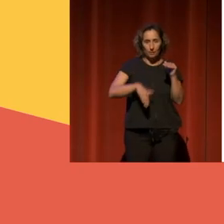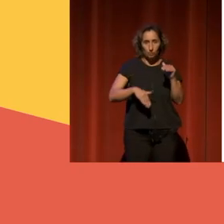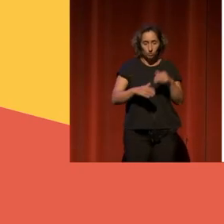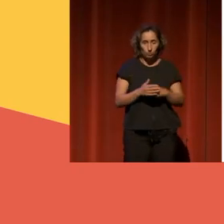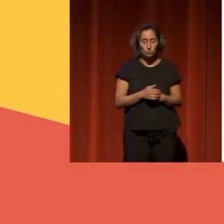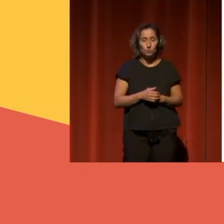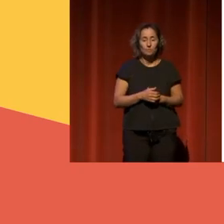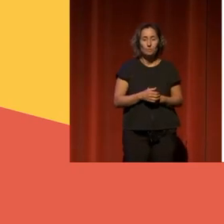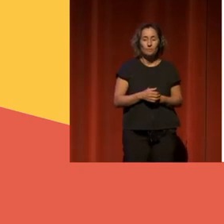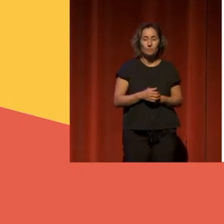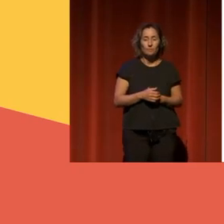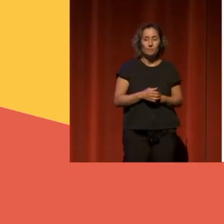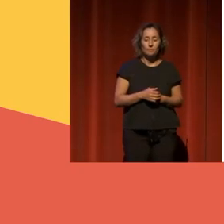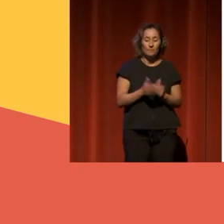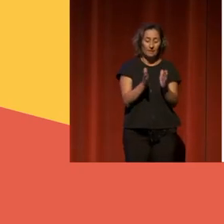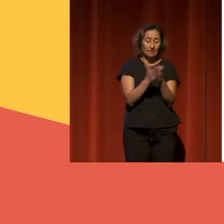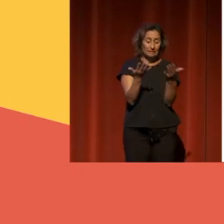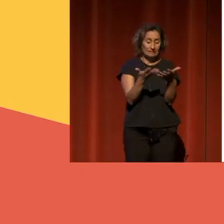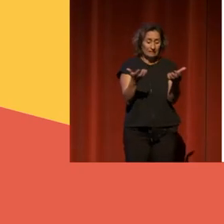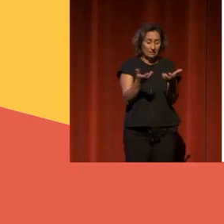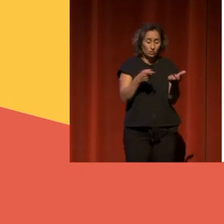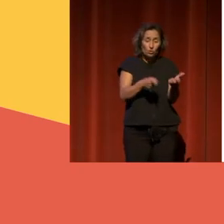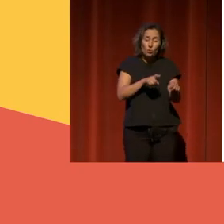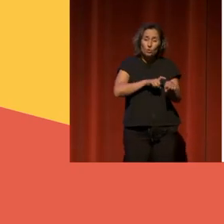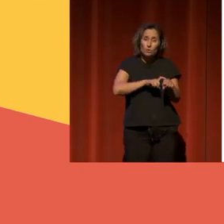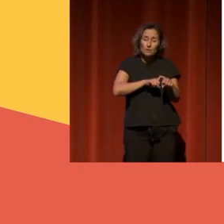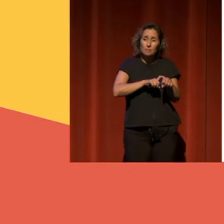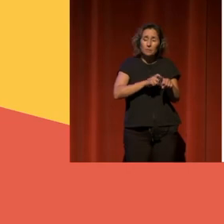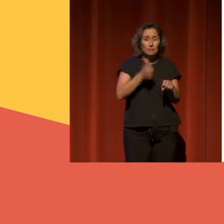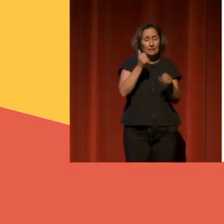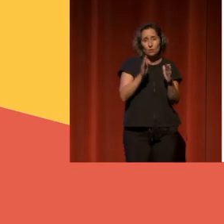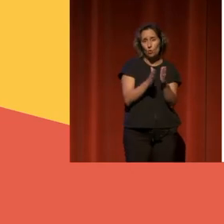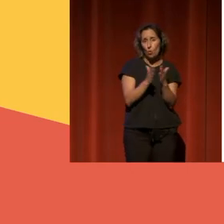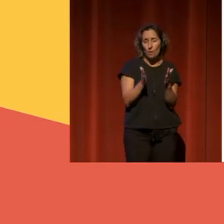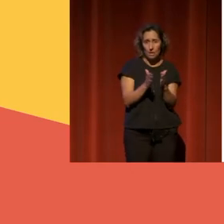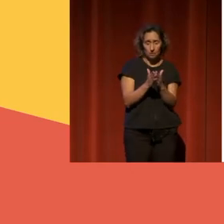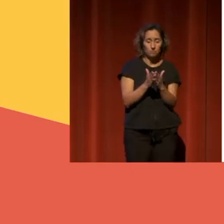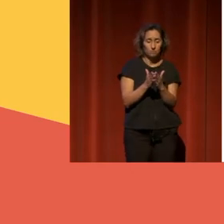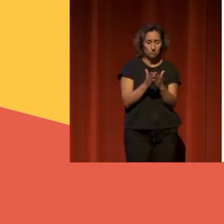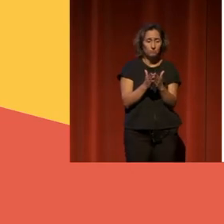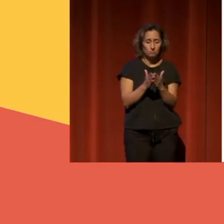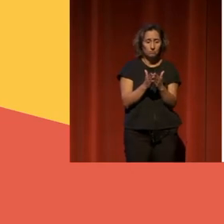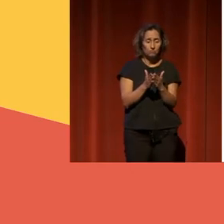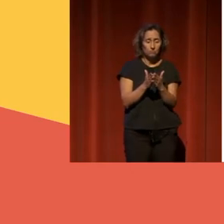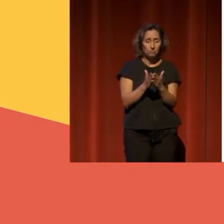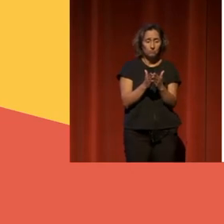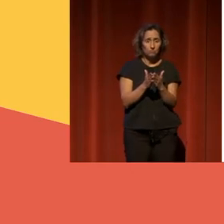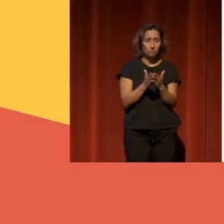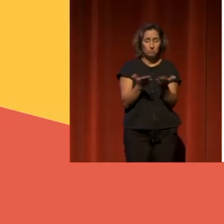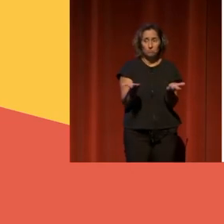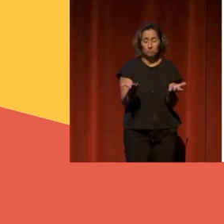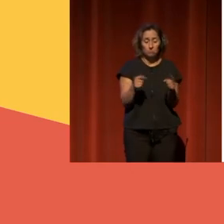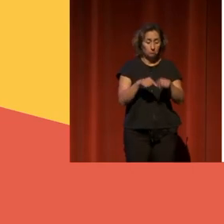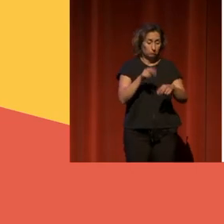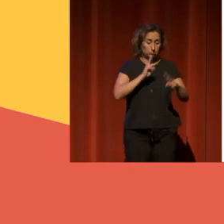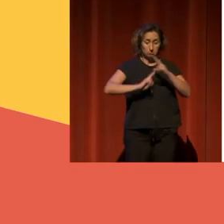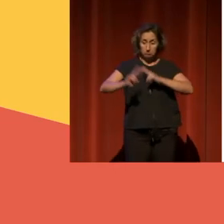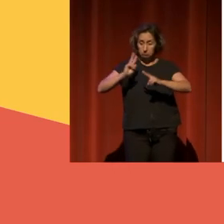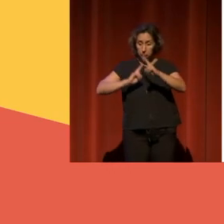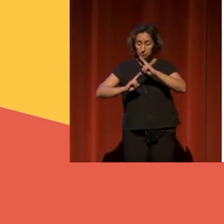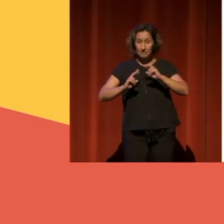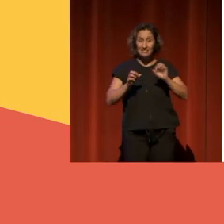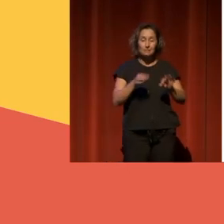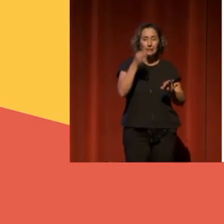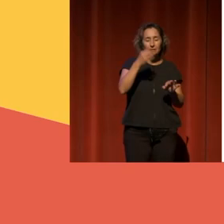tipo de textos pues siempre va a ser la novela, según las respuestas obtenidas, y en